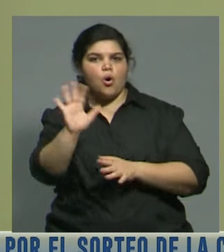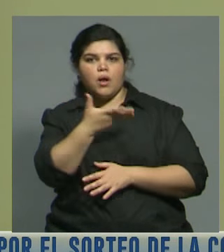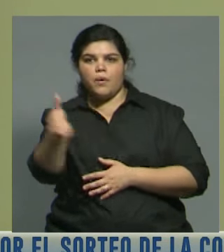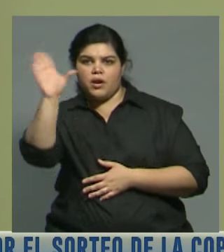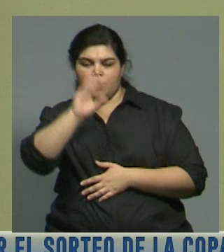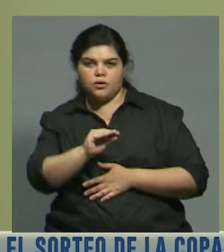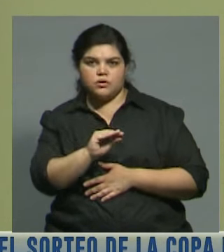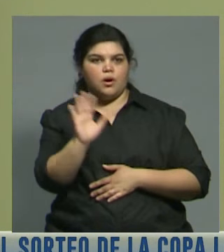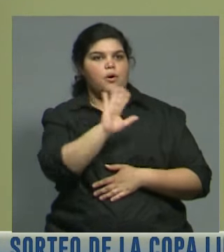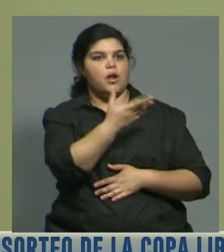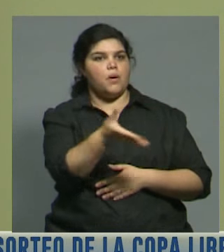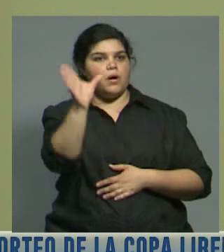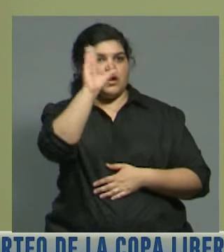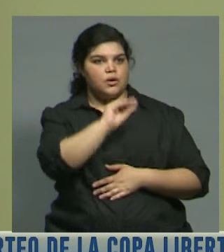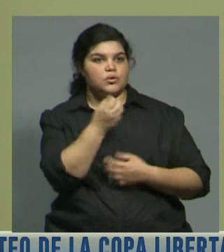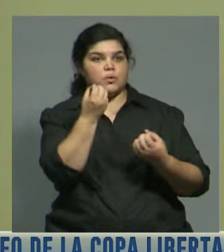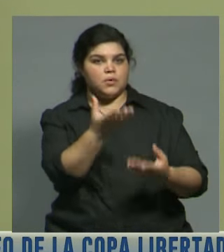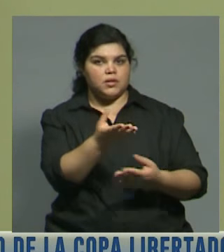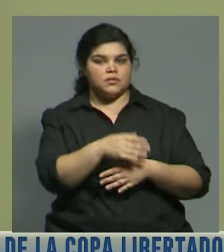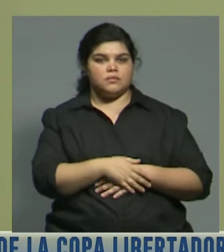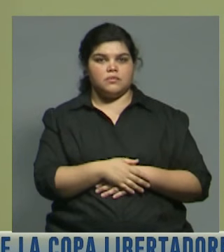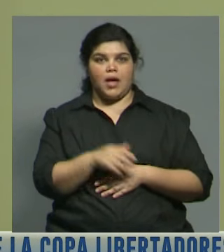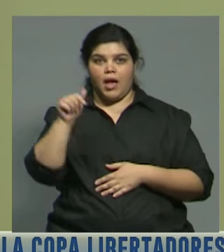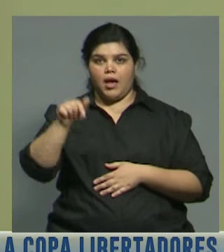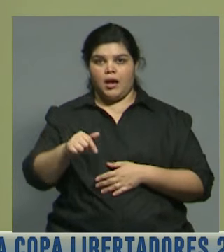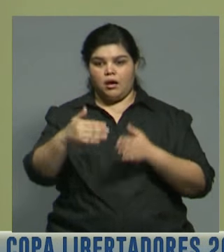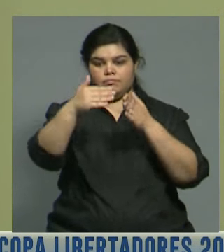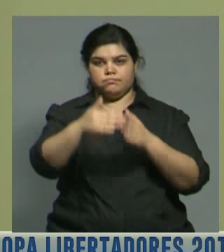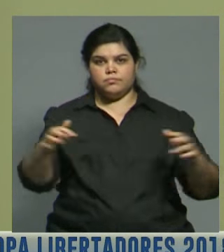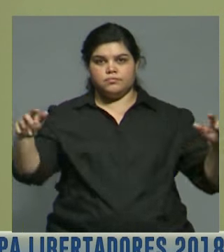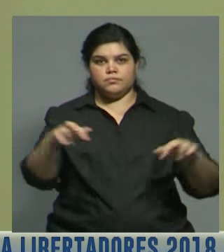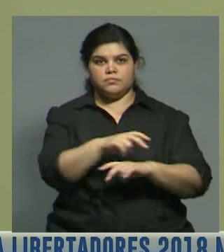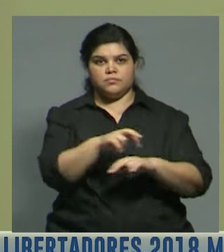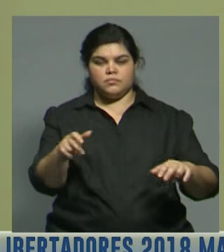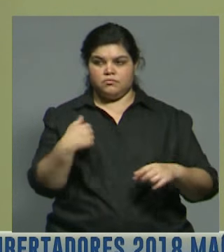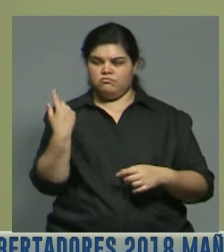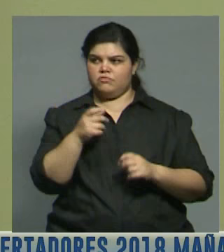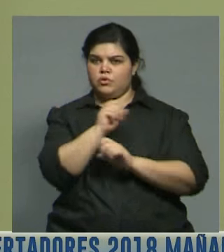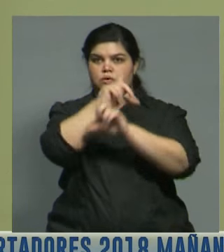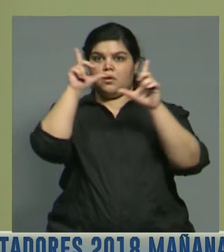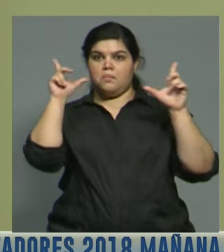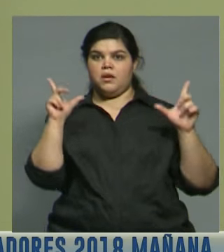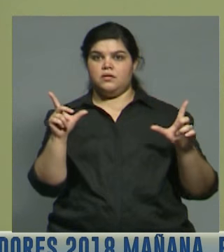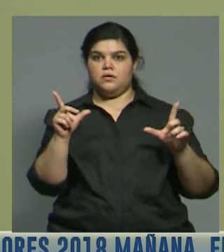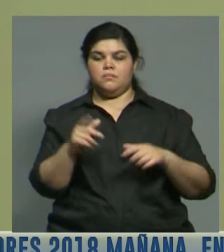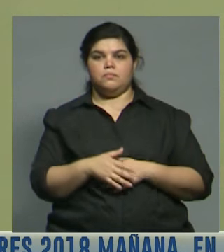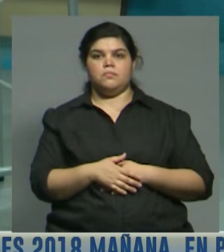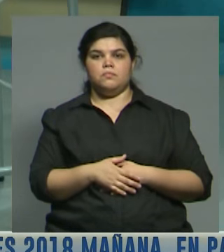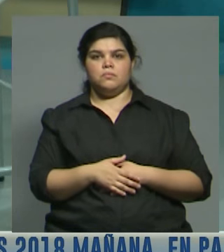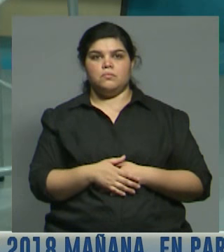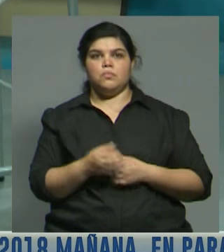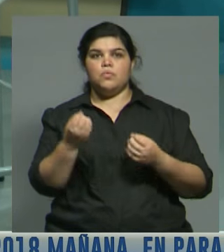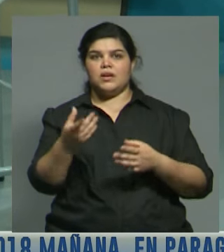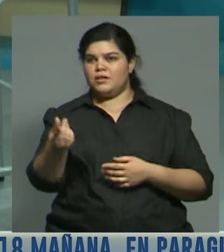Virginia, buenas noches, ¿cómo les va? Miren, acá estamos en el lugar y realmente nos hemos sorprendido porque hace unos